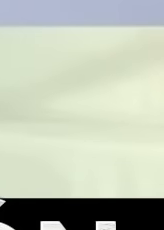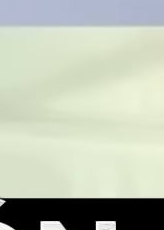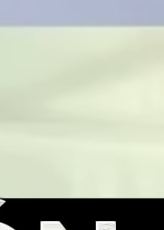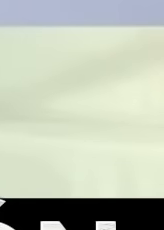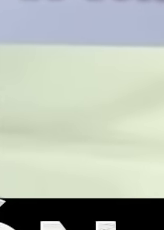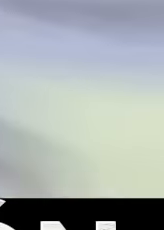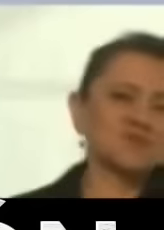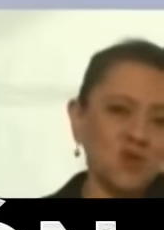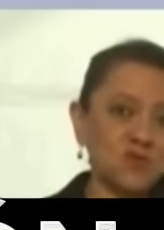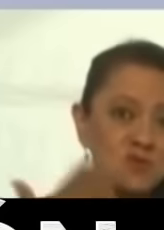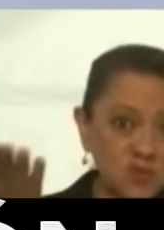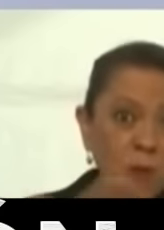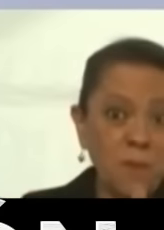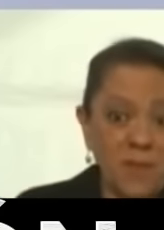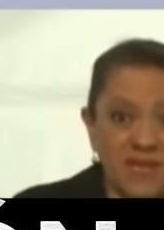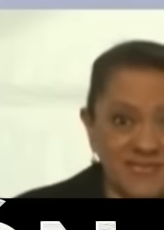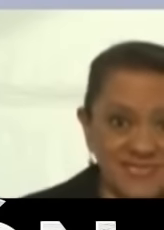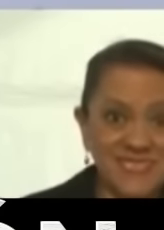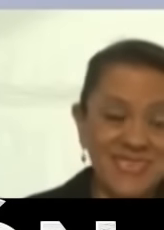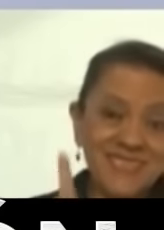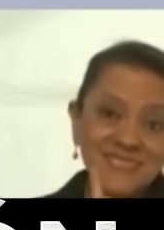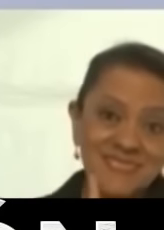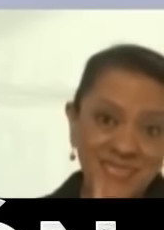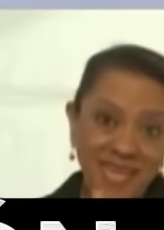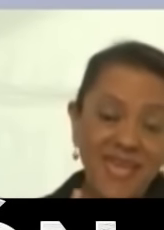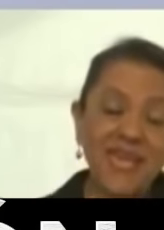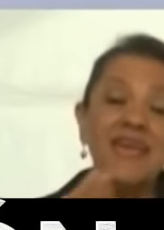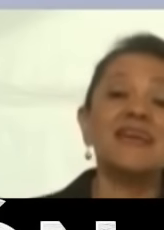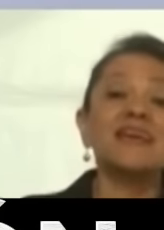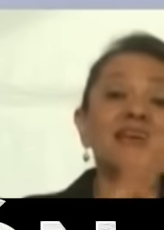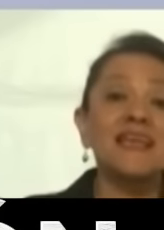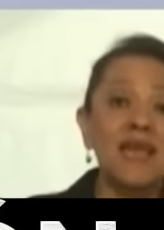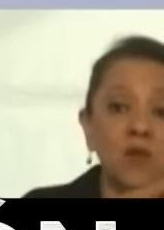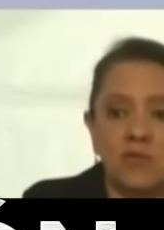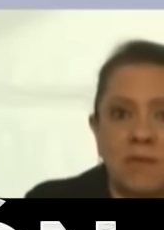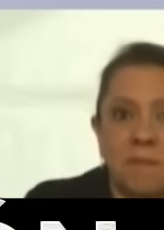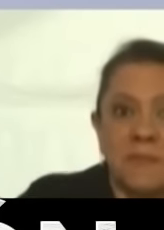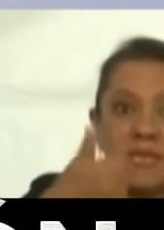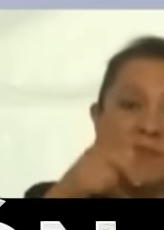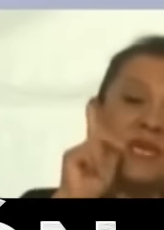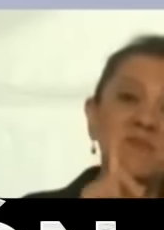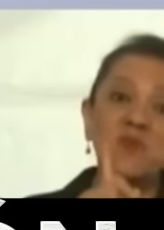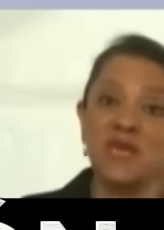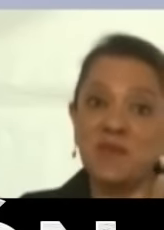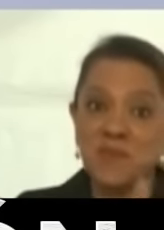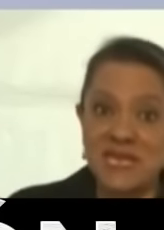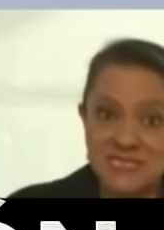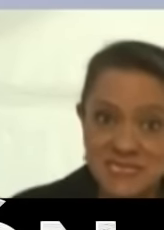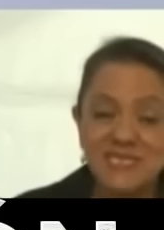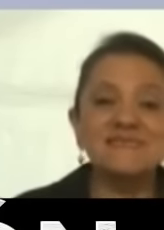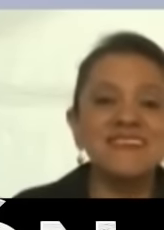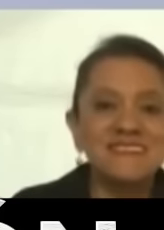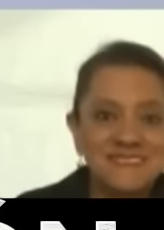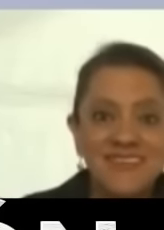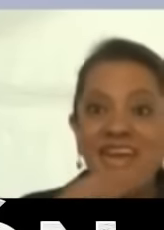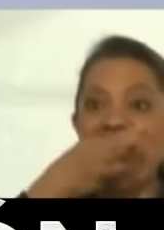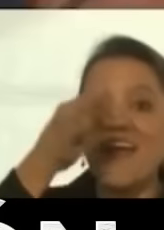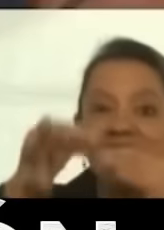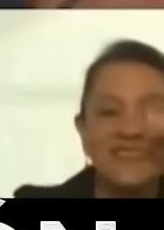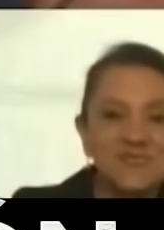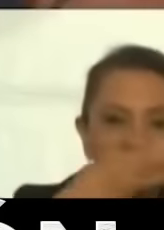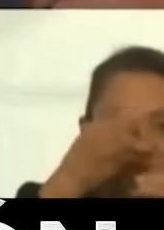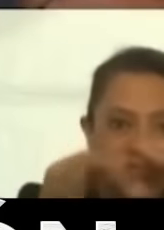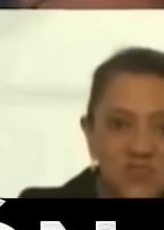presidenta Claudia Sheinbaum, siendo la primer mujer presidenta, ha anunciado